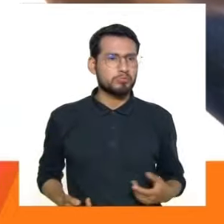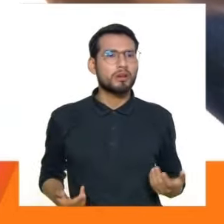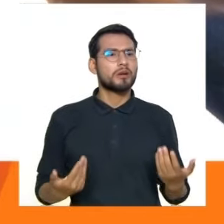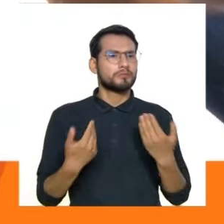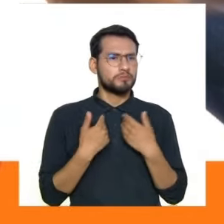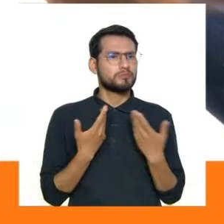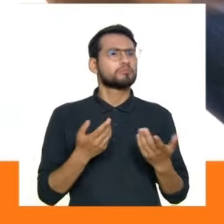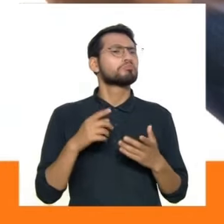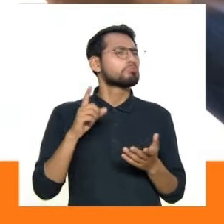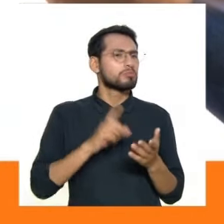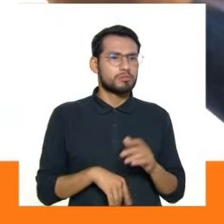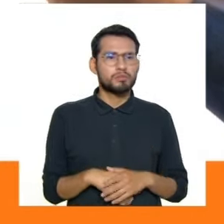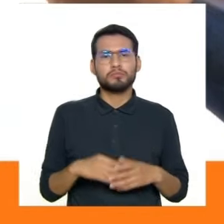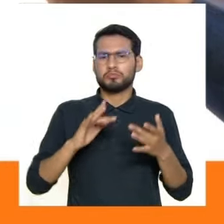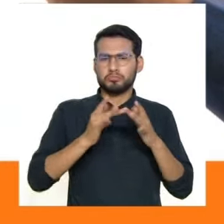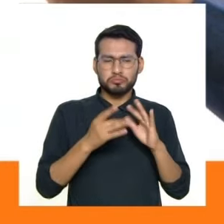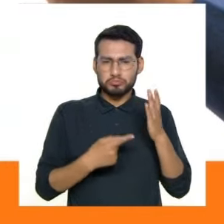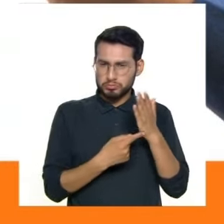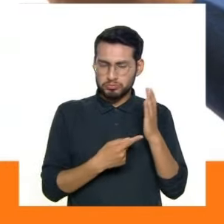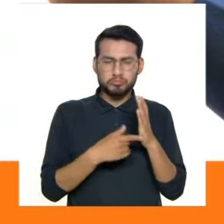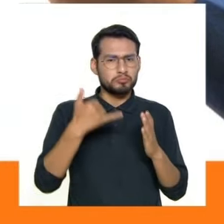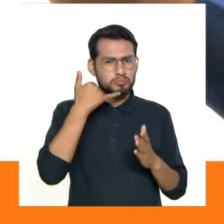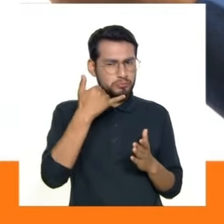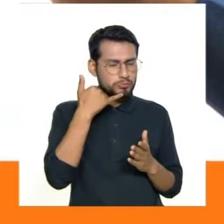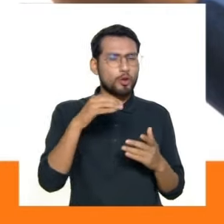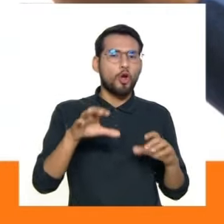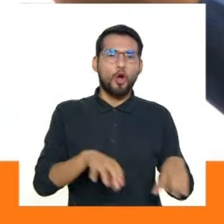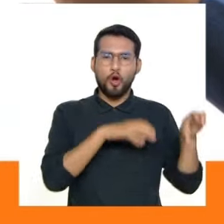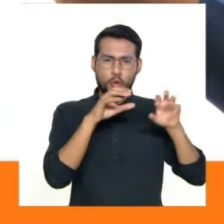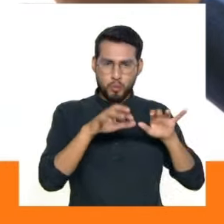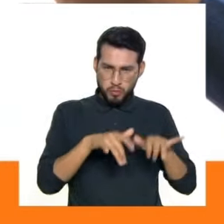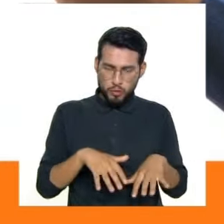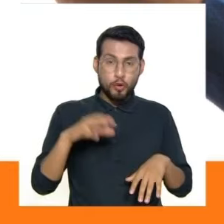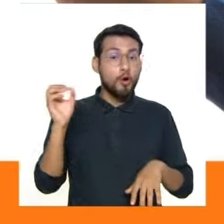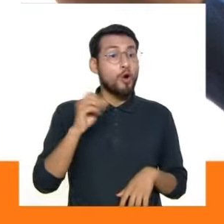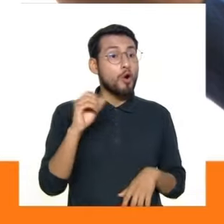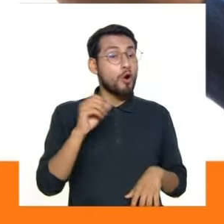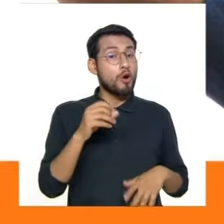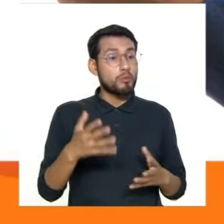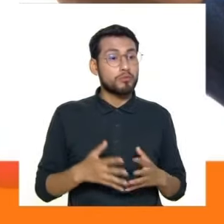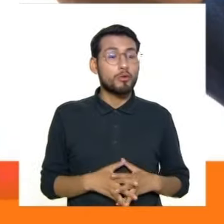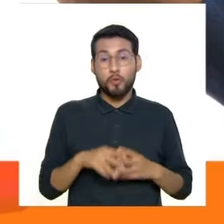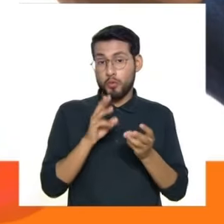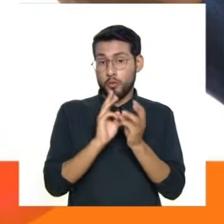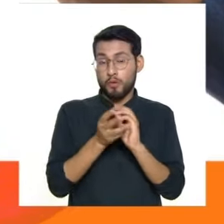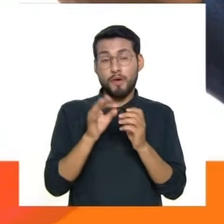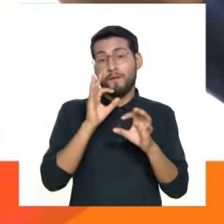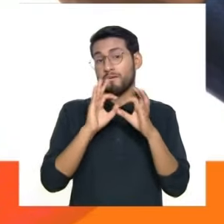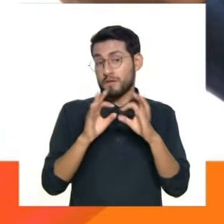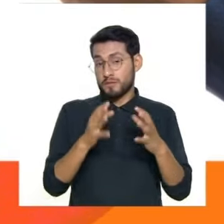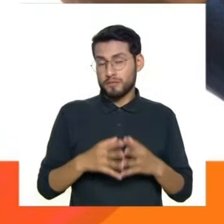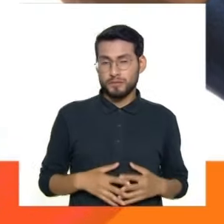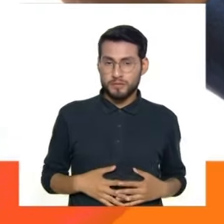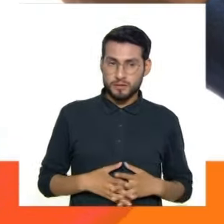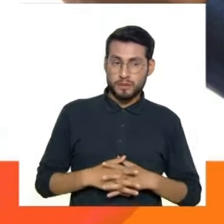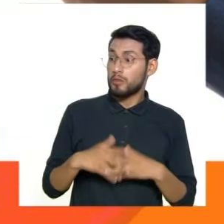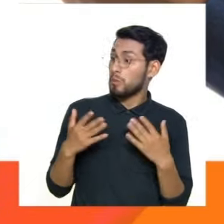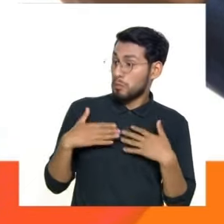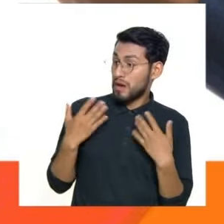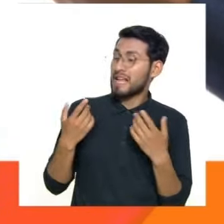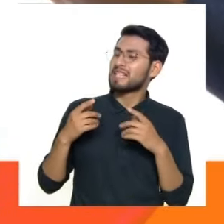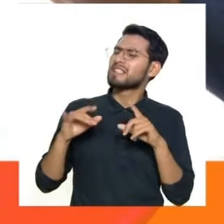oportunidad de comprar a través de un dispositivo móvil o de una computadora o incluso eh por WhatsApp o Facebook entonces podría ser